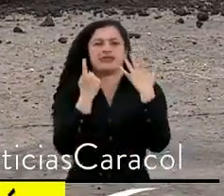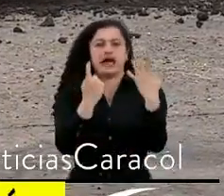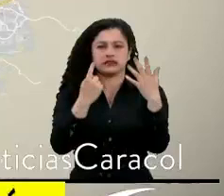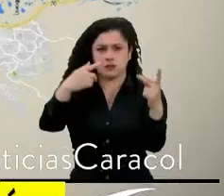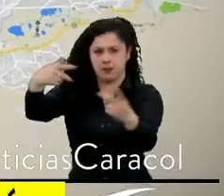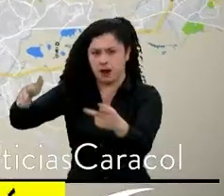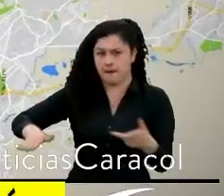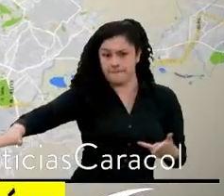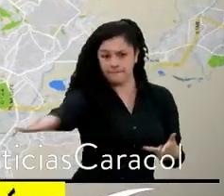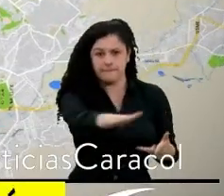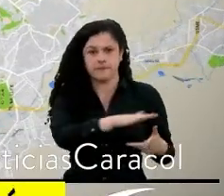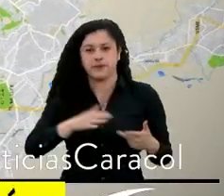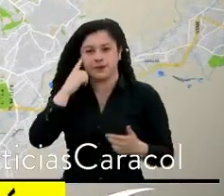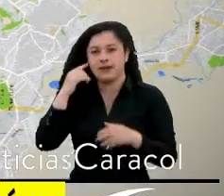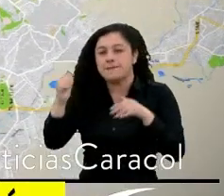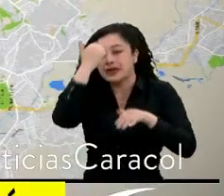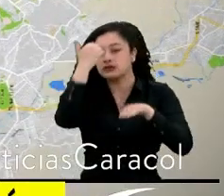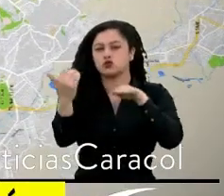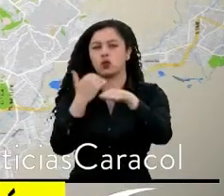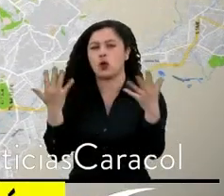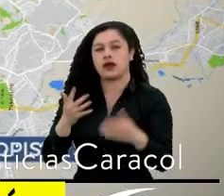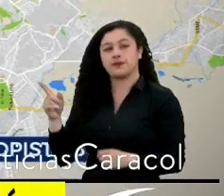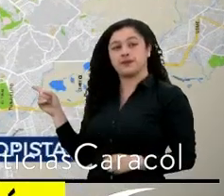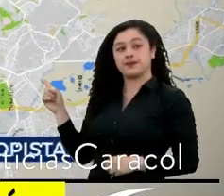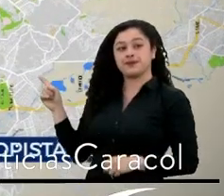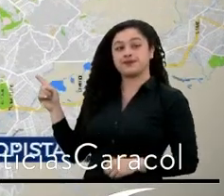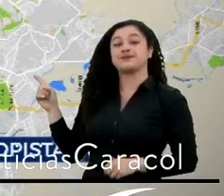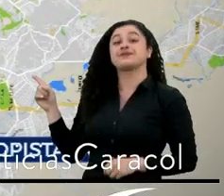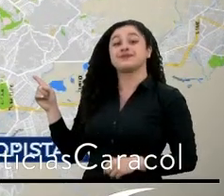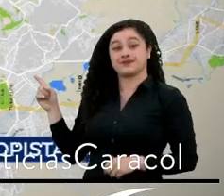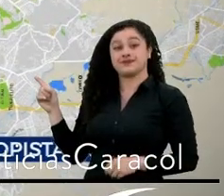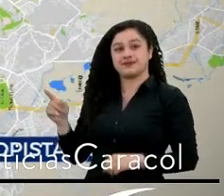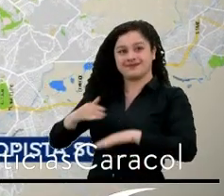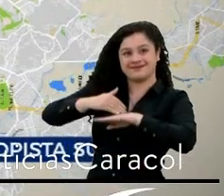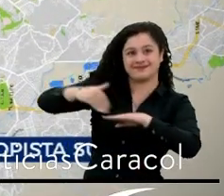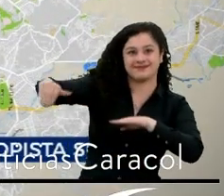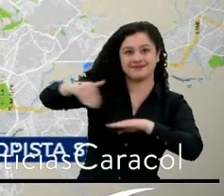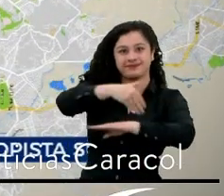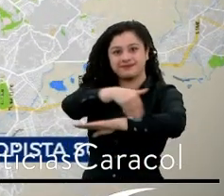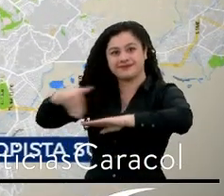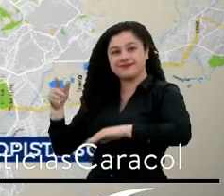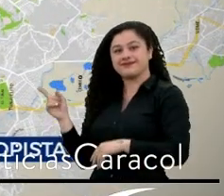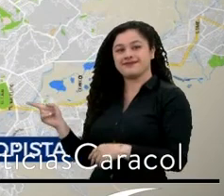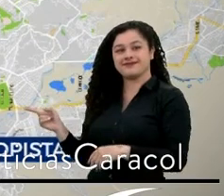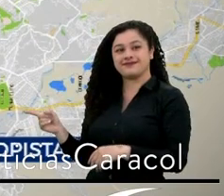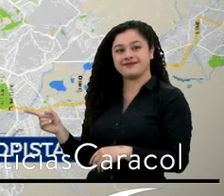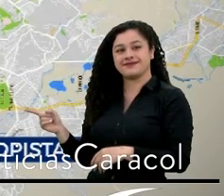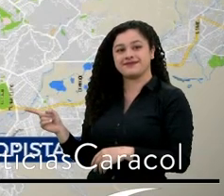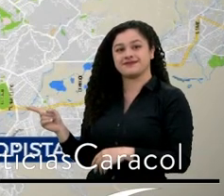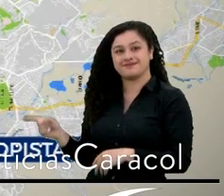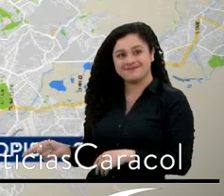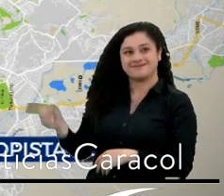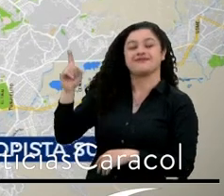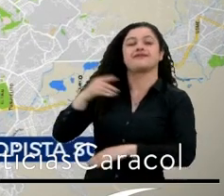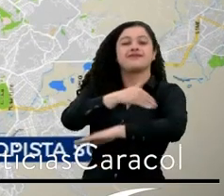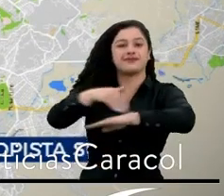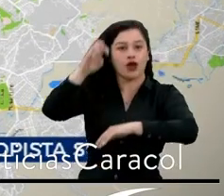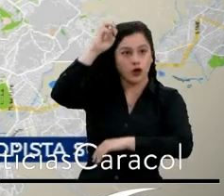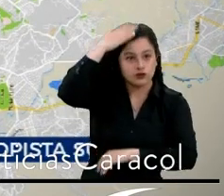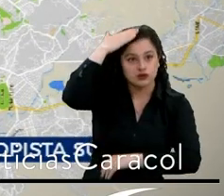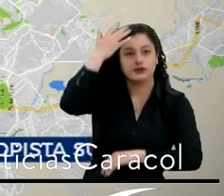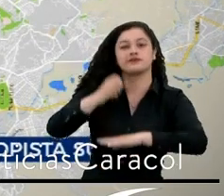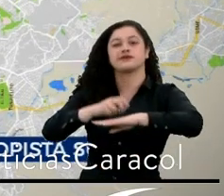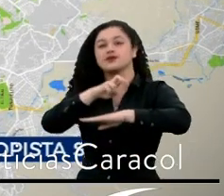serán intervenidos son la calle 13, la autopista sur, la calle 80, la autopista norte, la